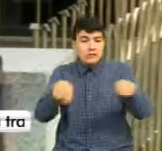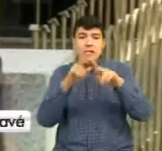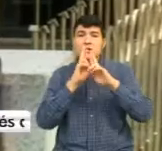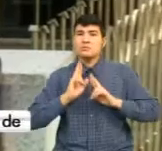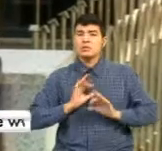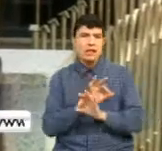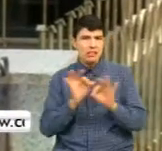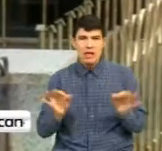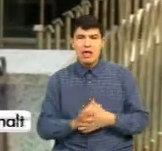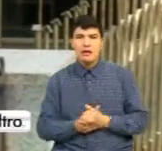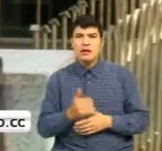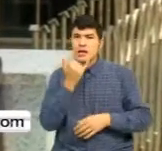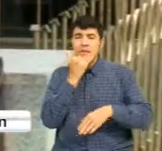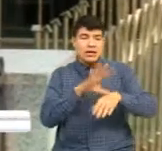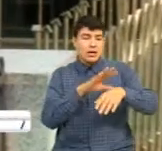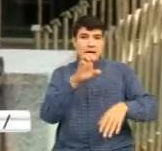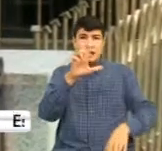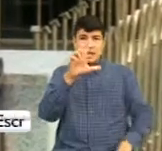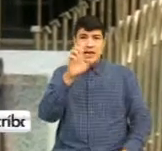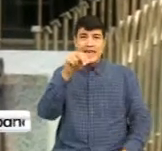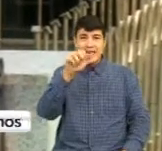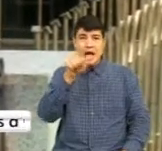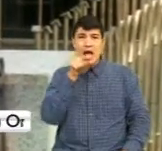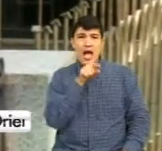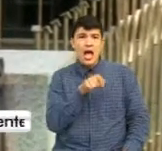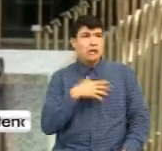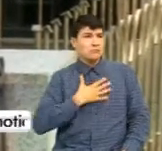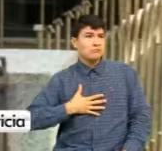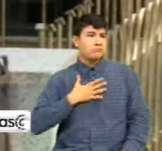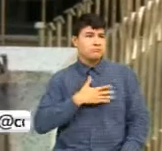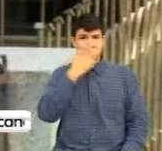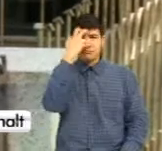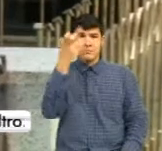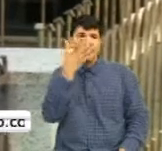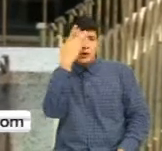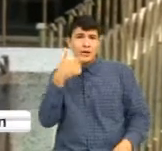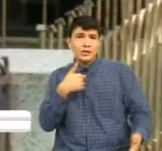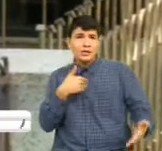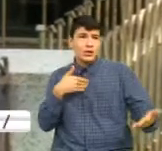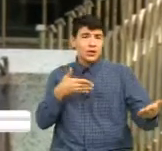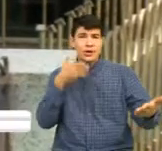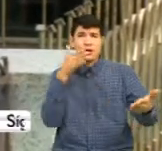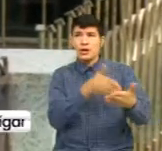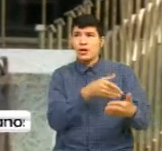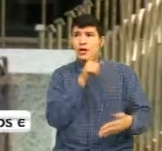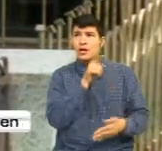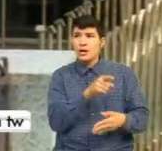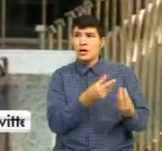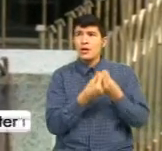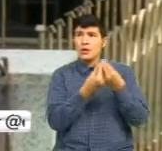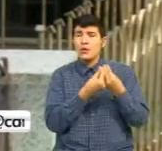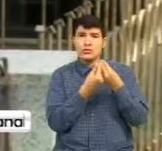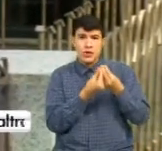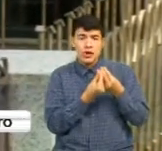resulta que la doctora elena patricia fuentes lópez se molestó por esa clase de quejas que yo puse ante el consejo de